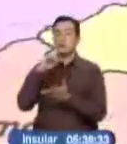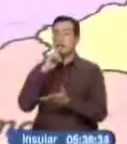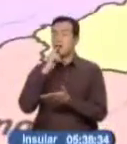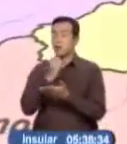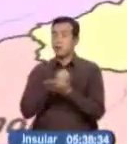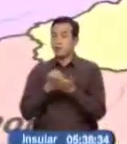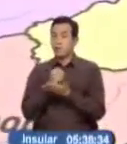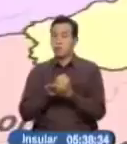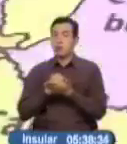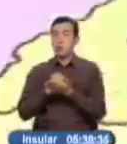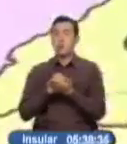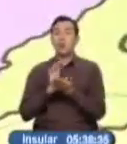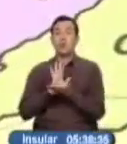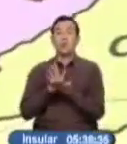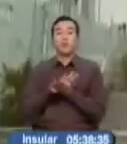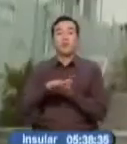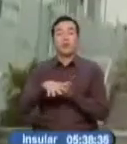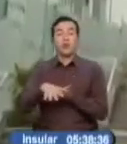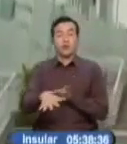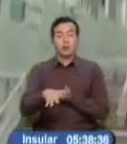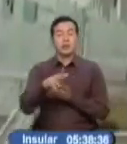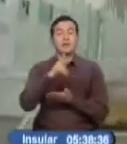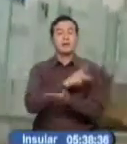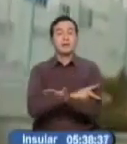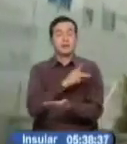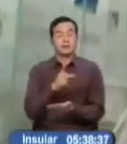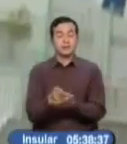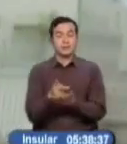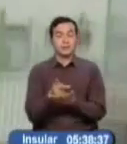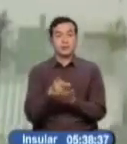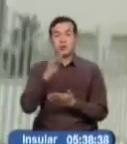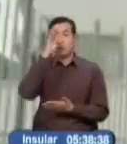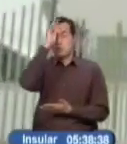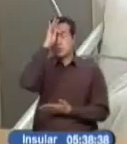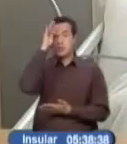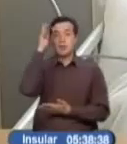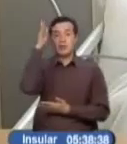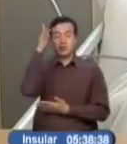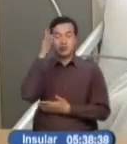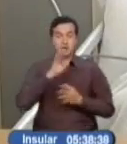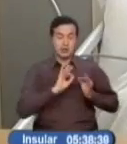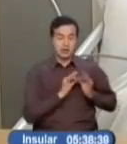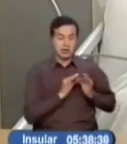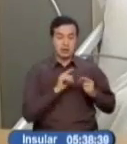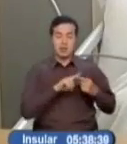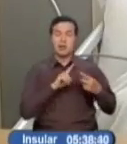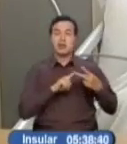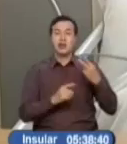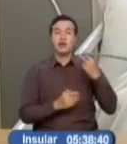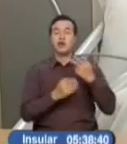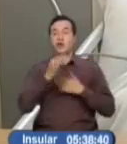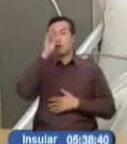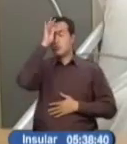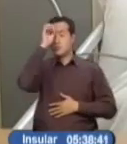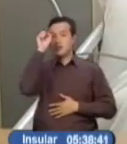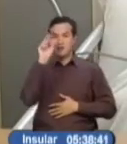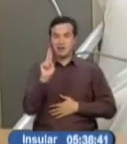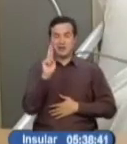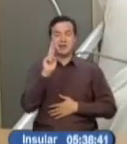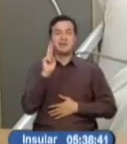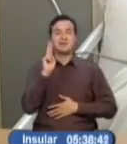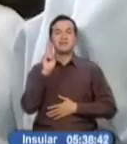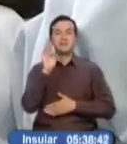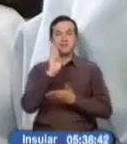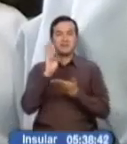oro morona santiago y pichincha en esta el hospital docente de calderón y el hospital ginecobstétrico nueva aurora luz elena